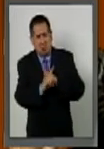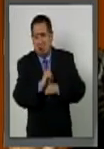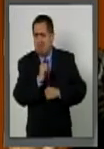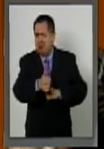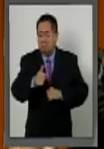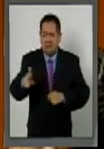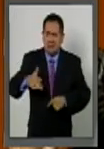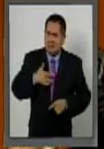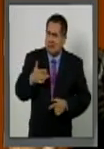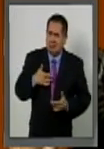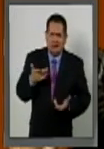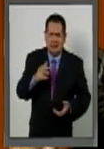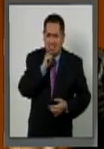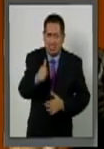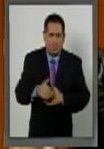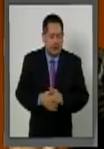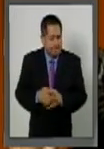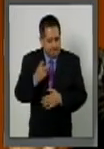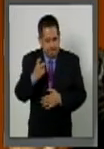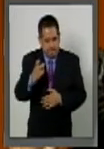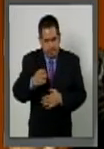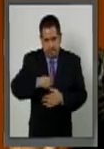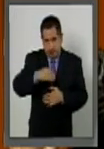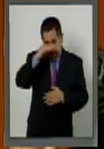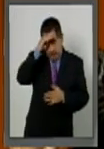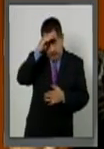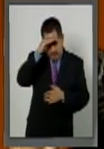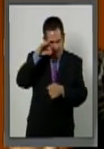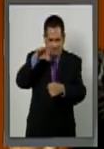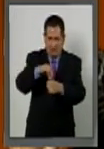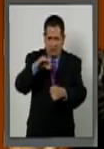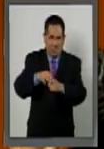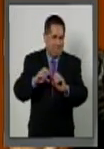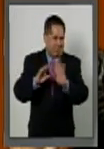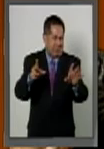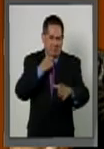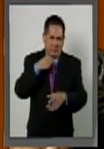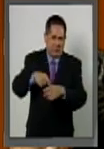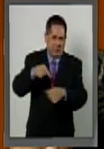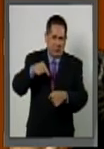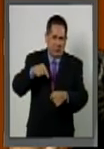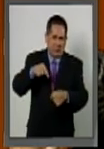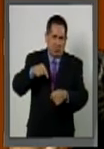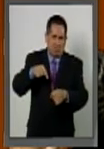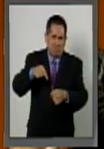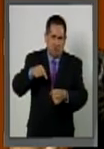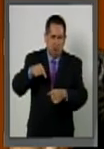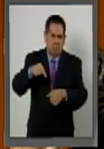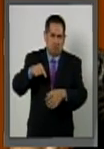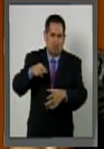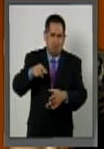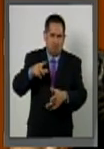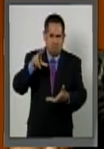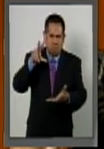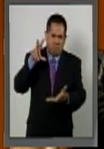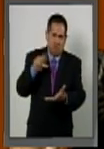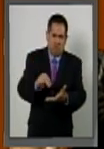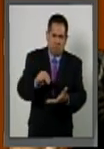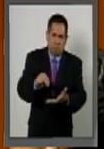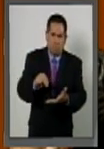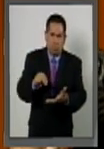nuestra gente. De tal manera que mi voto será de manera en